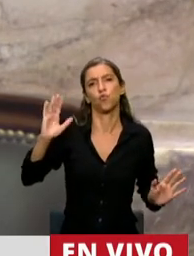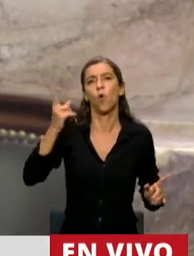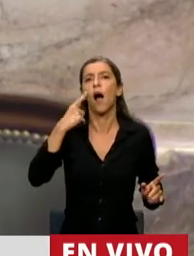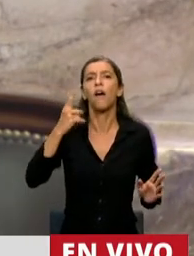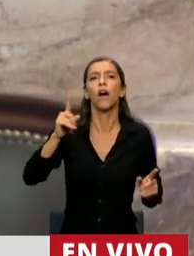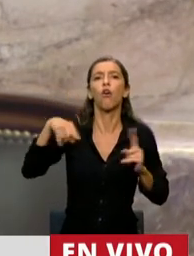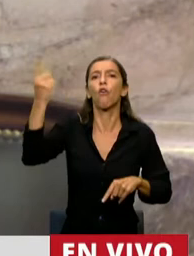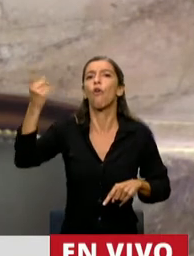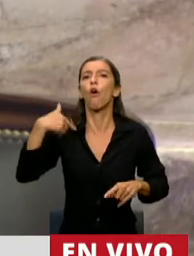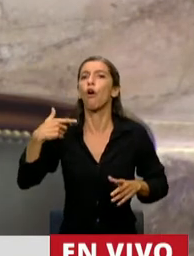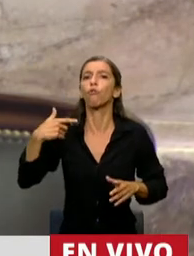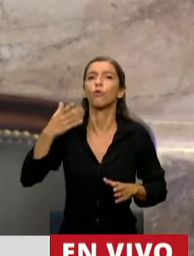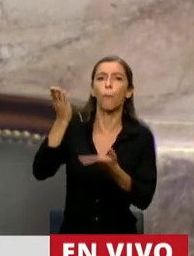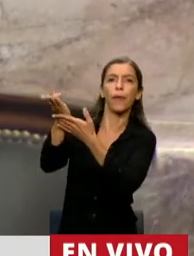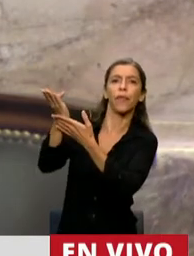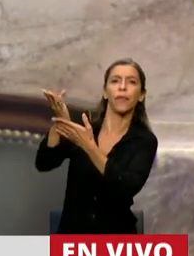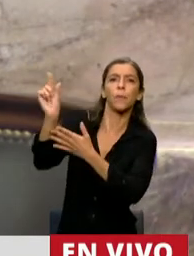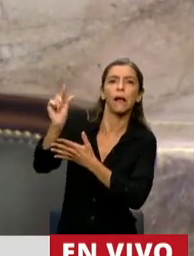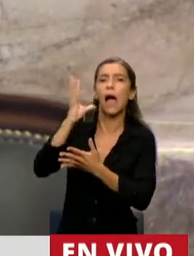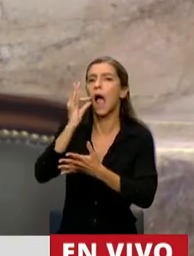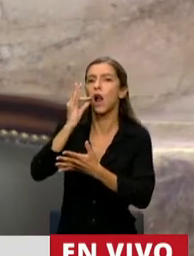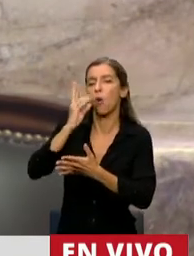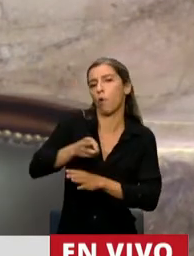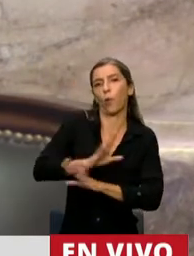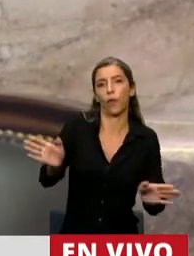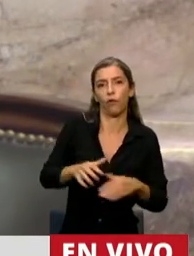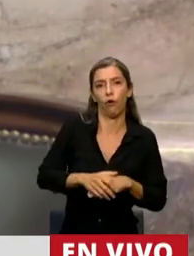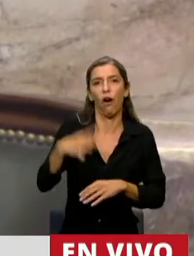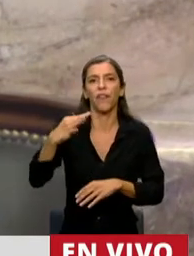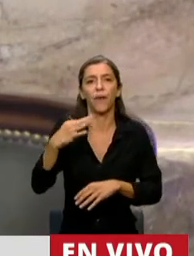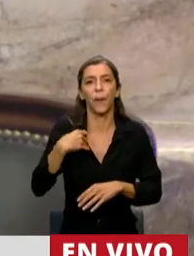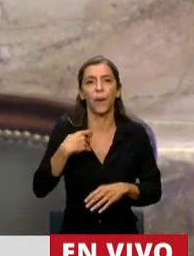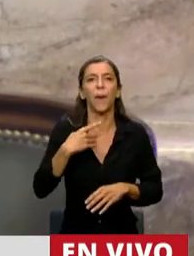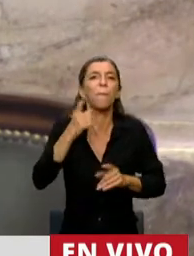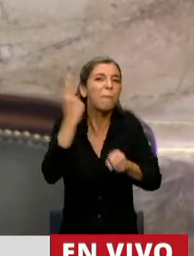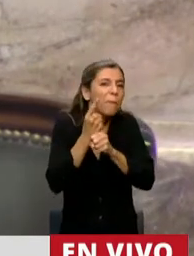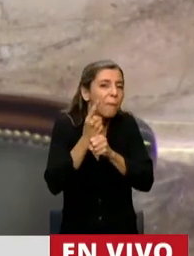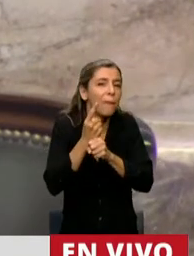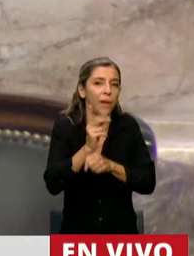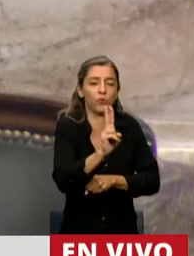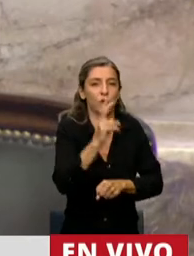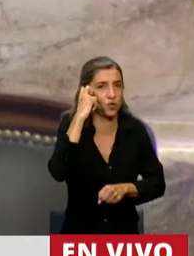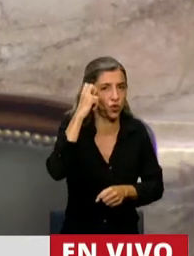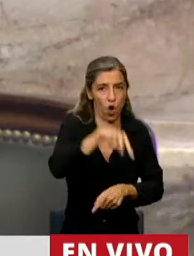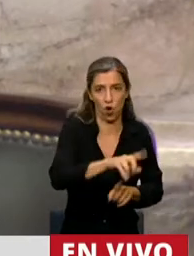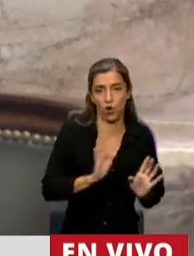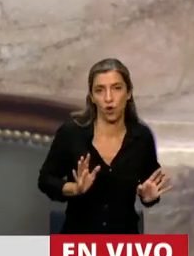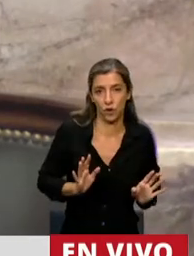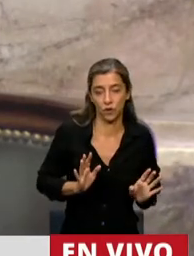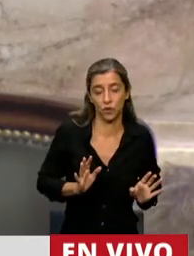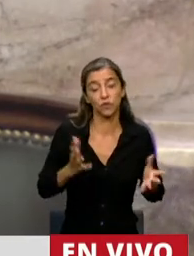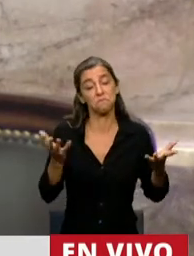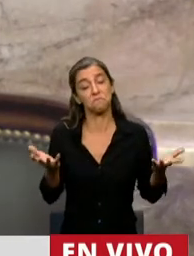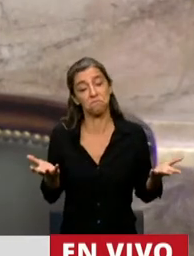de fiado al bar. O sea, ya no va a poder ir a tomar al bar sin autorización del Congreso. Ahora, eso hace